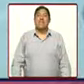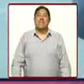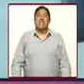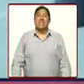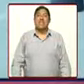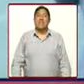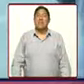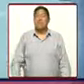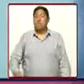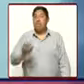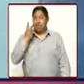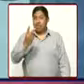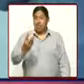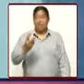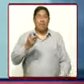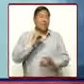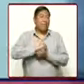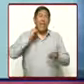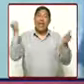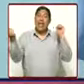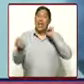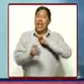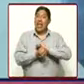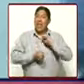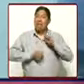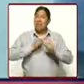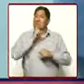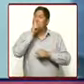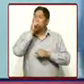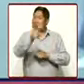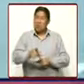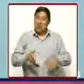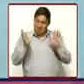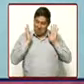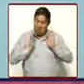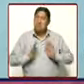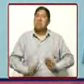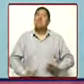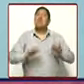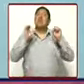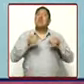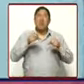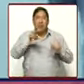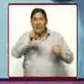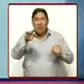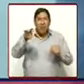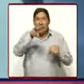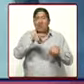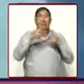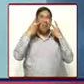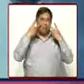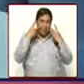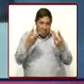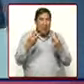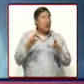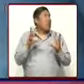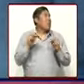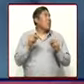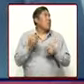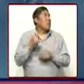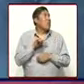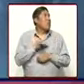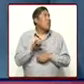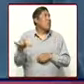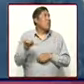Sí, se nota, es evidente el cambio. Camina con más seguridad, don Román. Ya puede guiarse el mismo. Ya no como